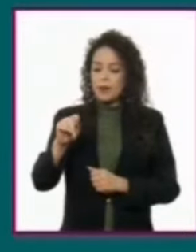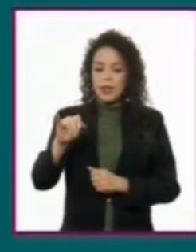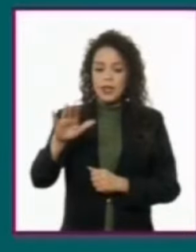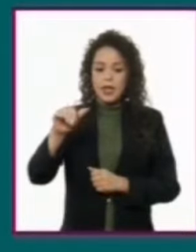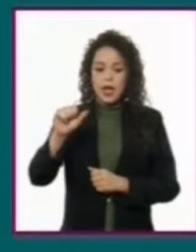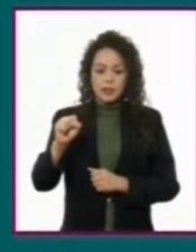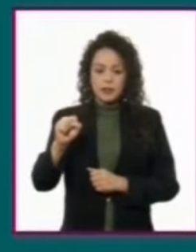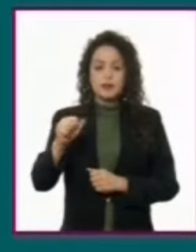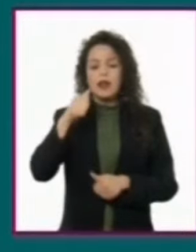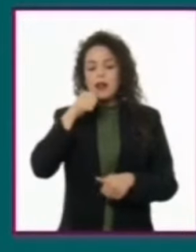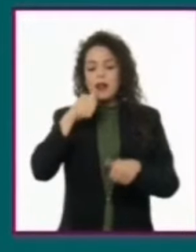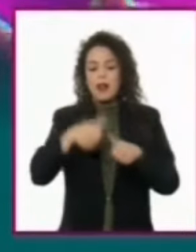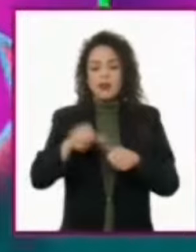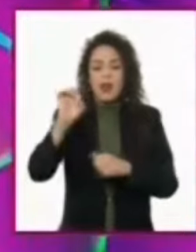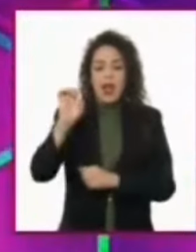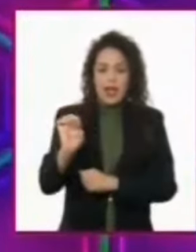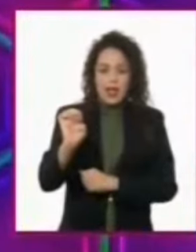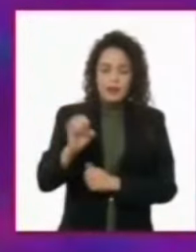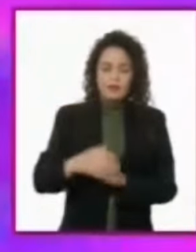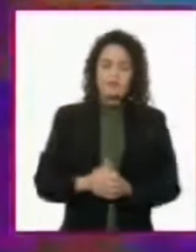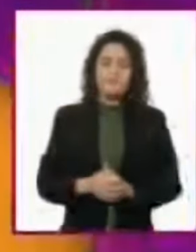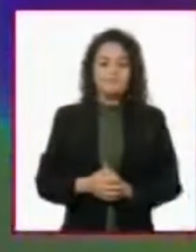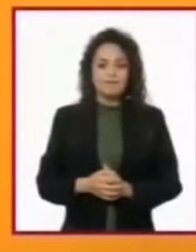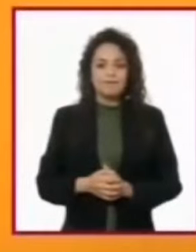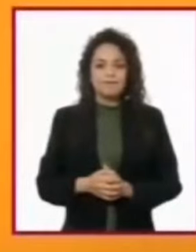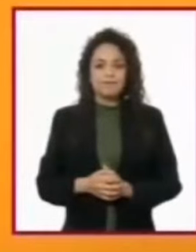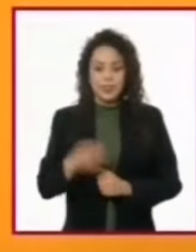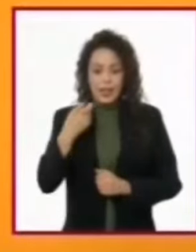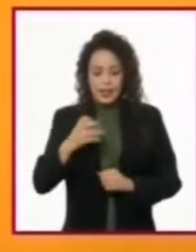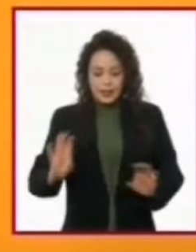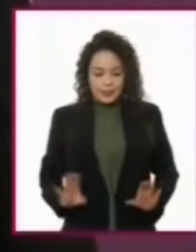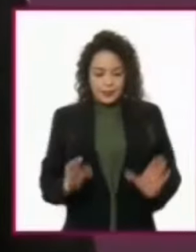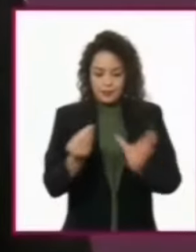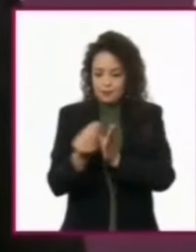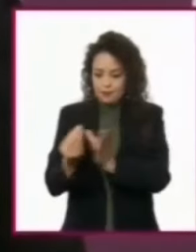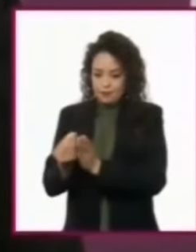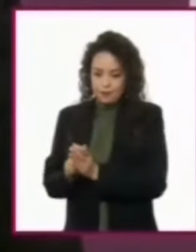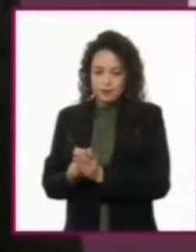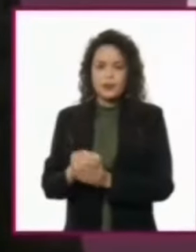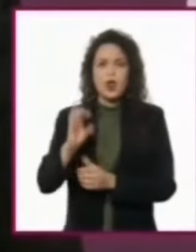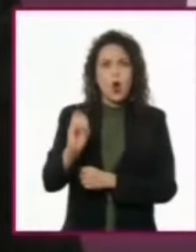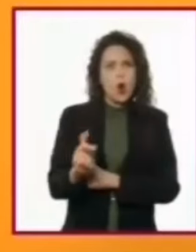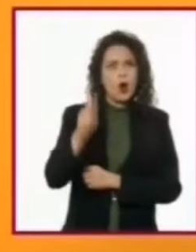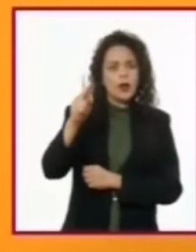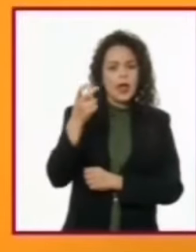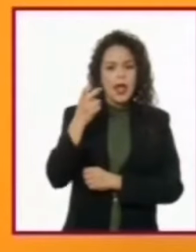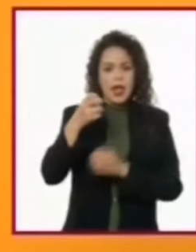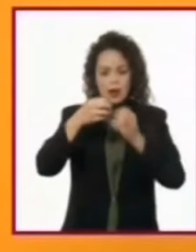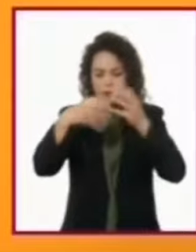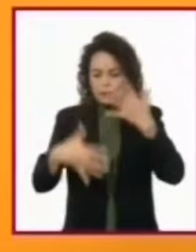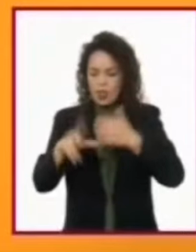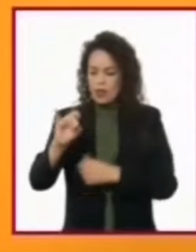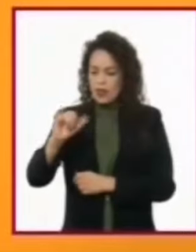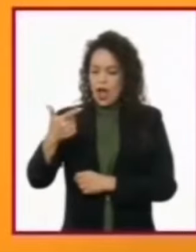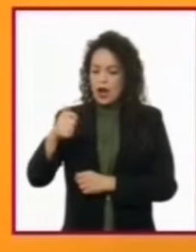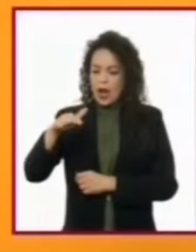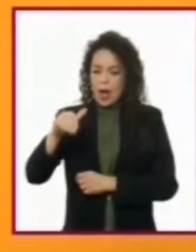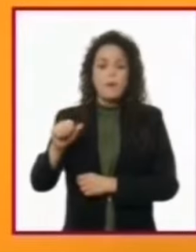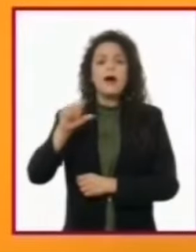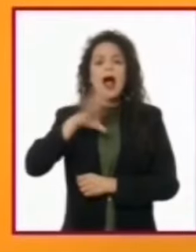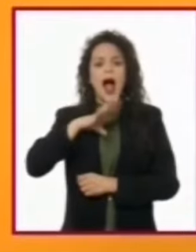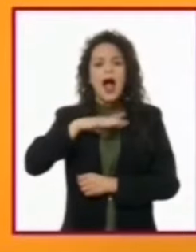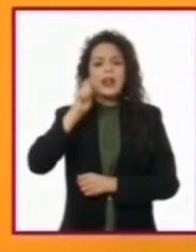representadas con la letra E. Entonces, el diagrama de Hubble representa las formas y características principales de las